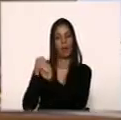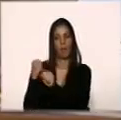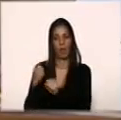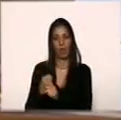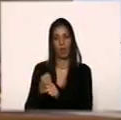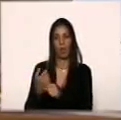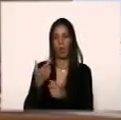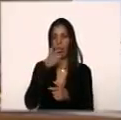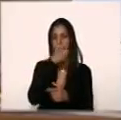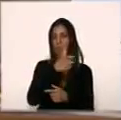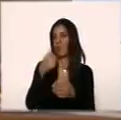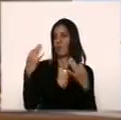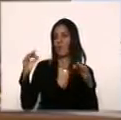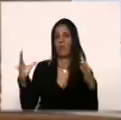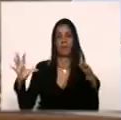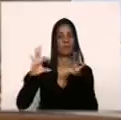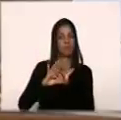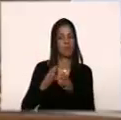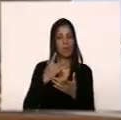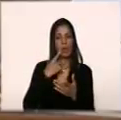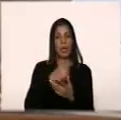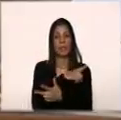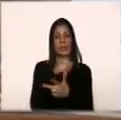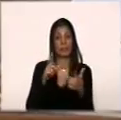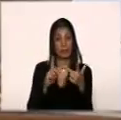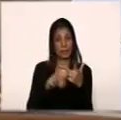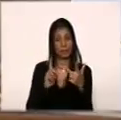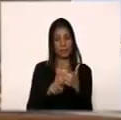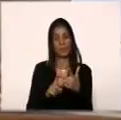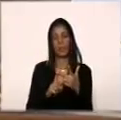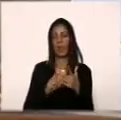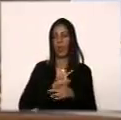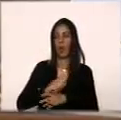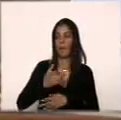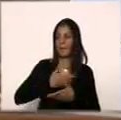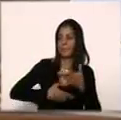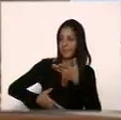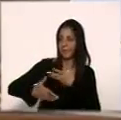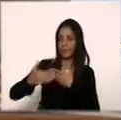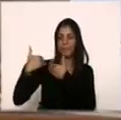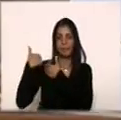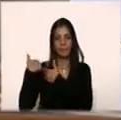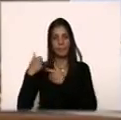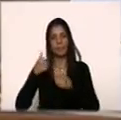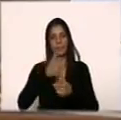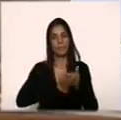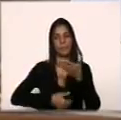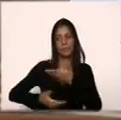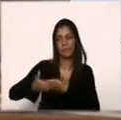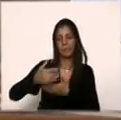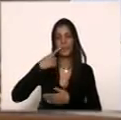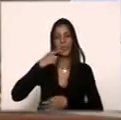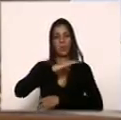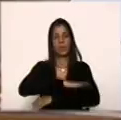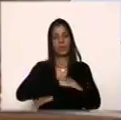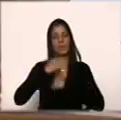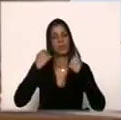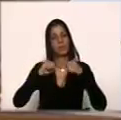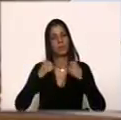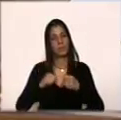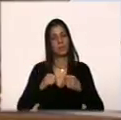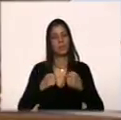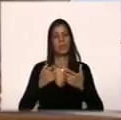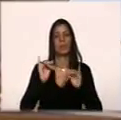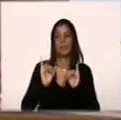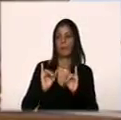pueblo en general. 3. La cooperación, disciplina y responsabilidad en el cumplimiento de las acciones y tareas